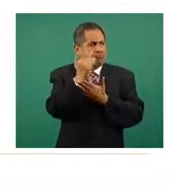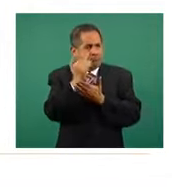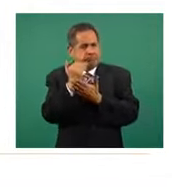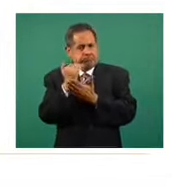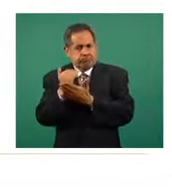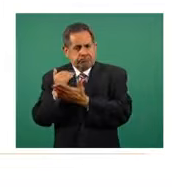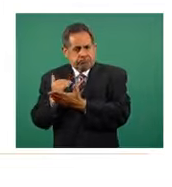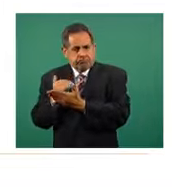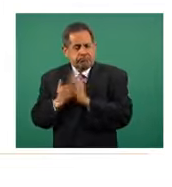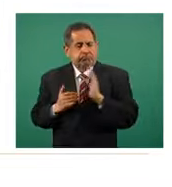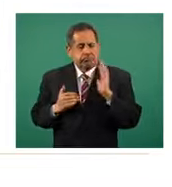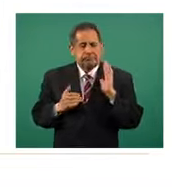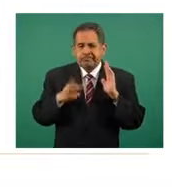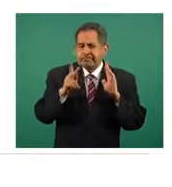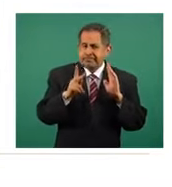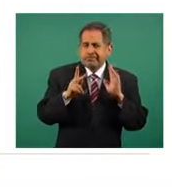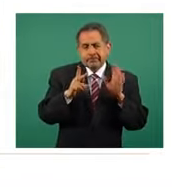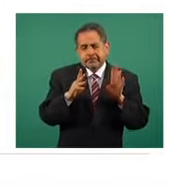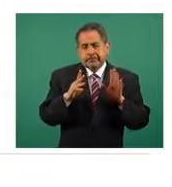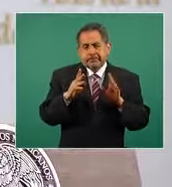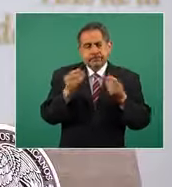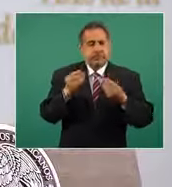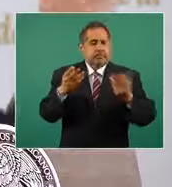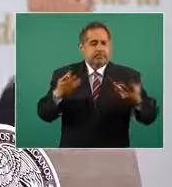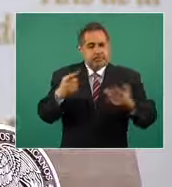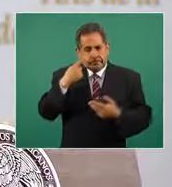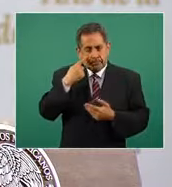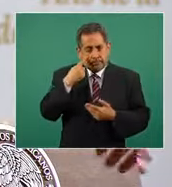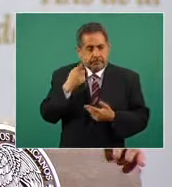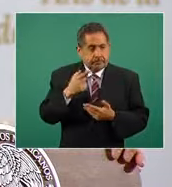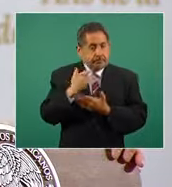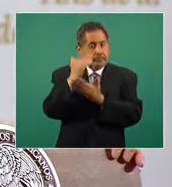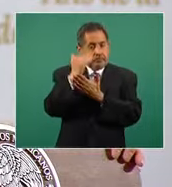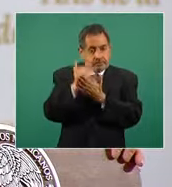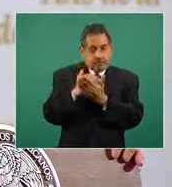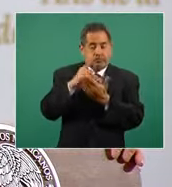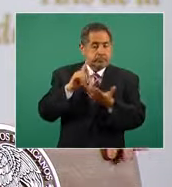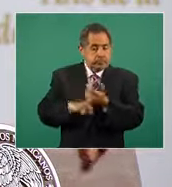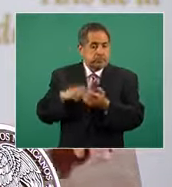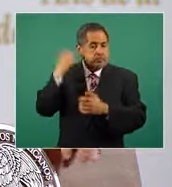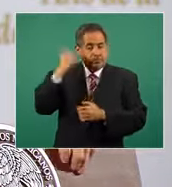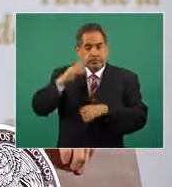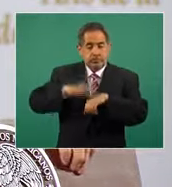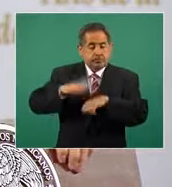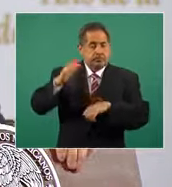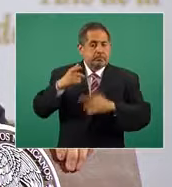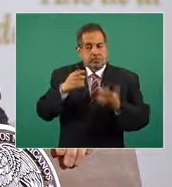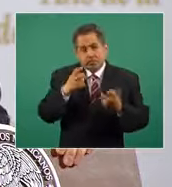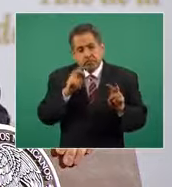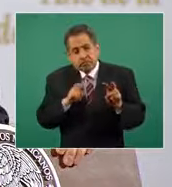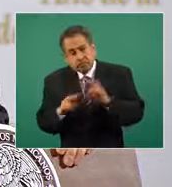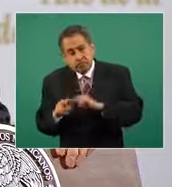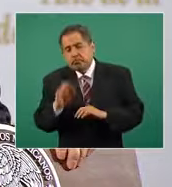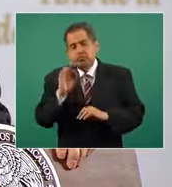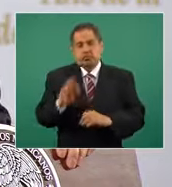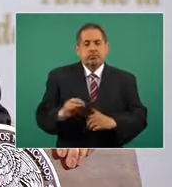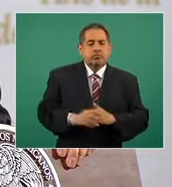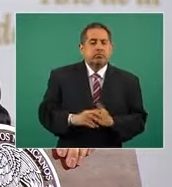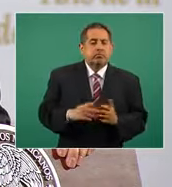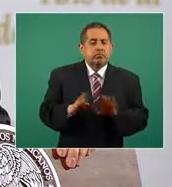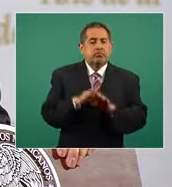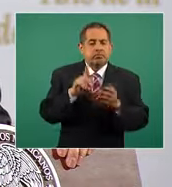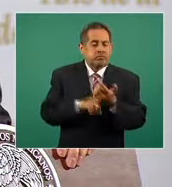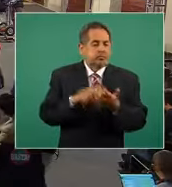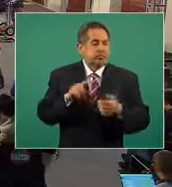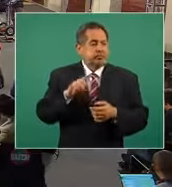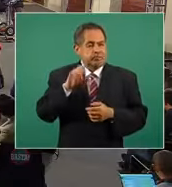pero en intensidad más grande. La magnitud de la reducción en Oaxaca es mayor y eso da confianza. Ya ha estado en